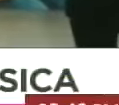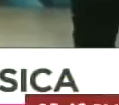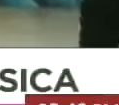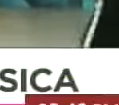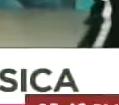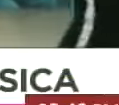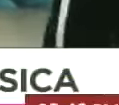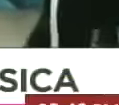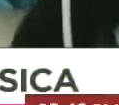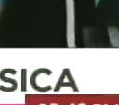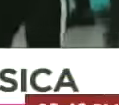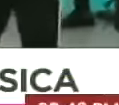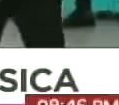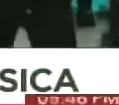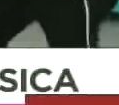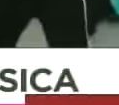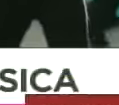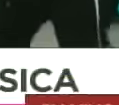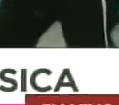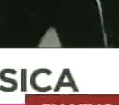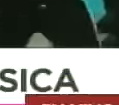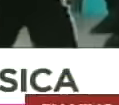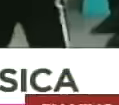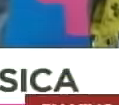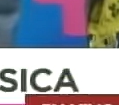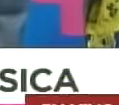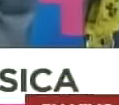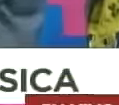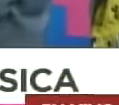verte sonreír así.